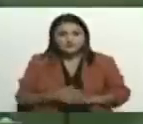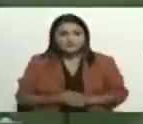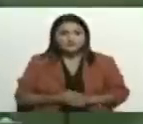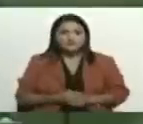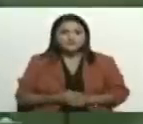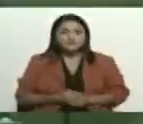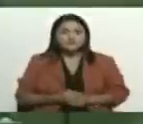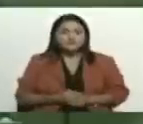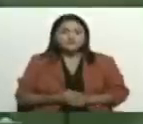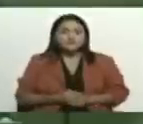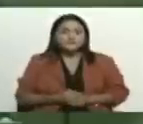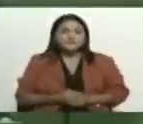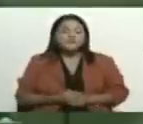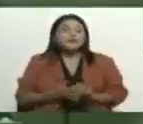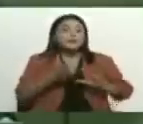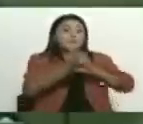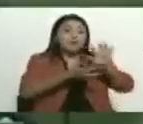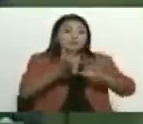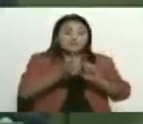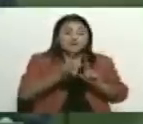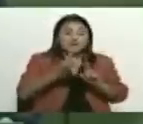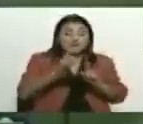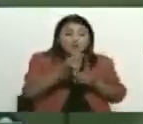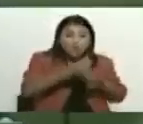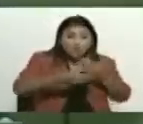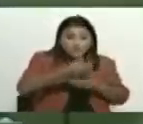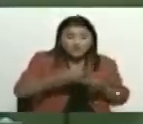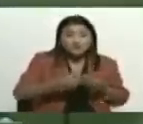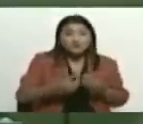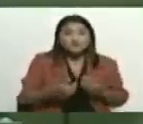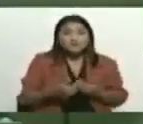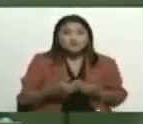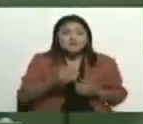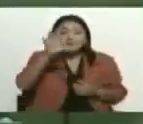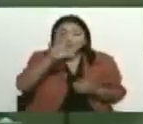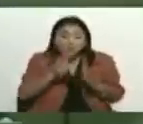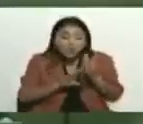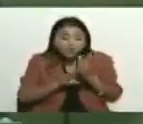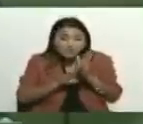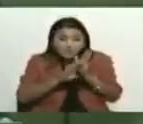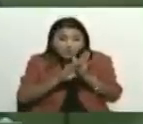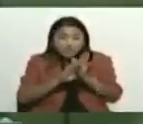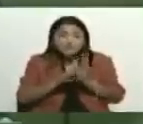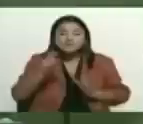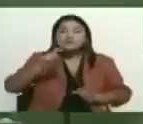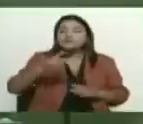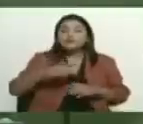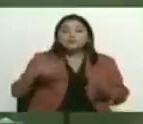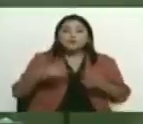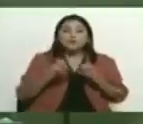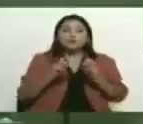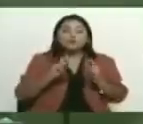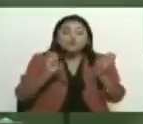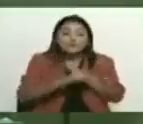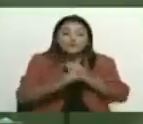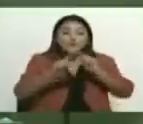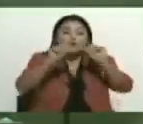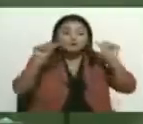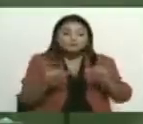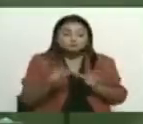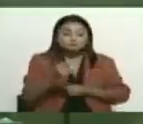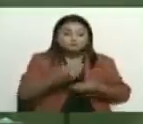presidente, ante la crisis económica y financiera que golpea especialmente a los países en vía de desarrollo, necesitamos un nuevo modelo de los